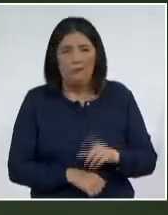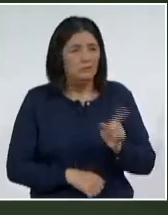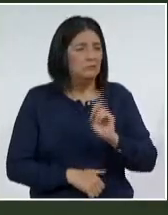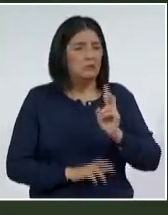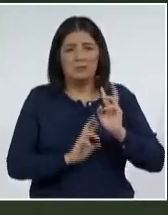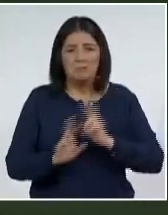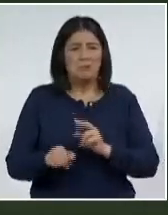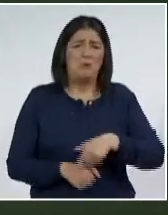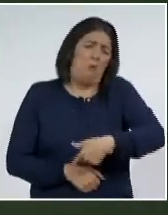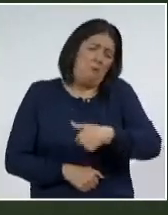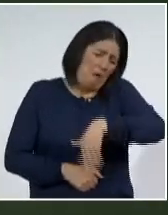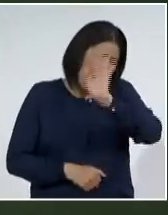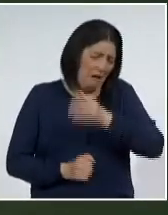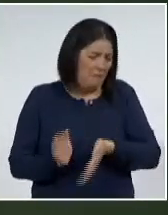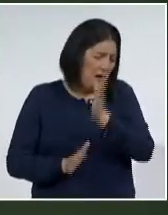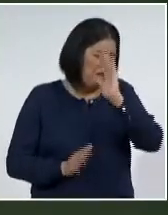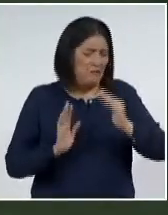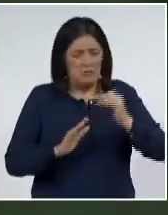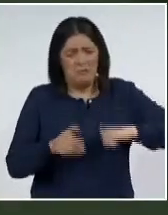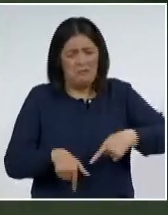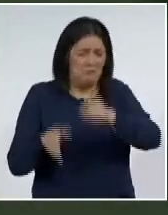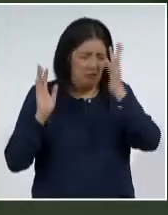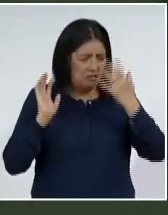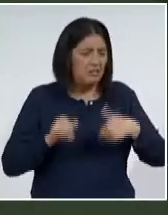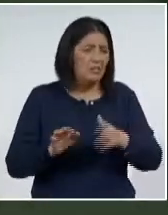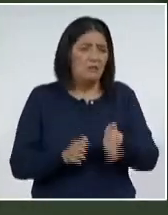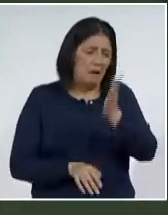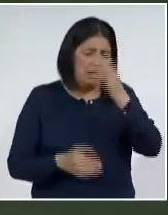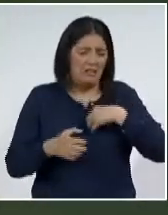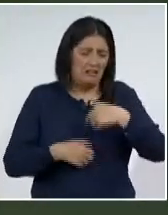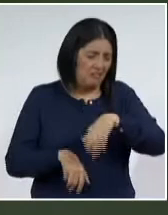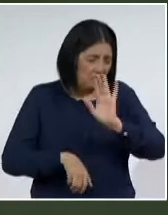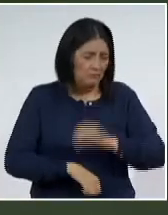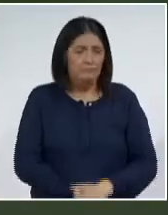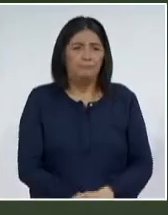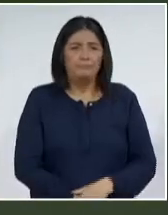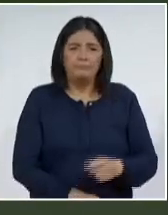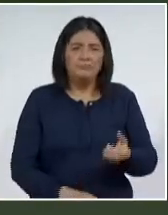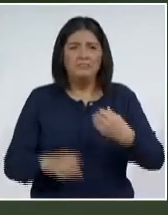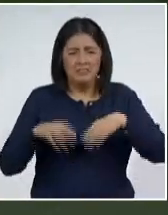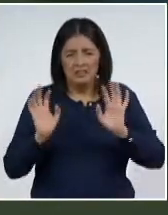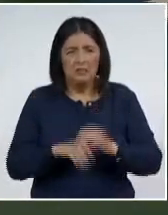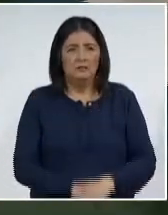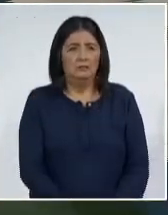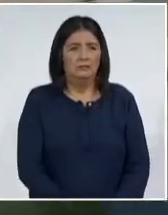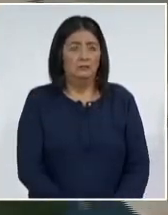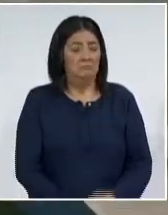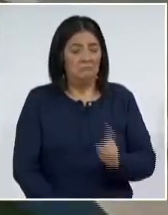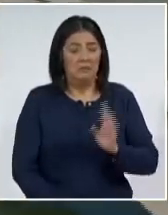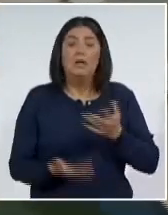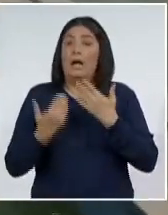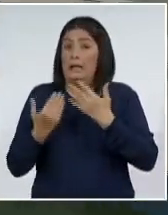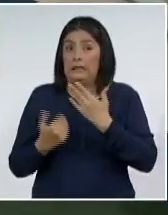han contestado, vayan ustedes donde sea, la municipalidad, donde quiera vayan. Para que... Y diga usted lo que diga. Bueno, no me hizo caso. Pero